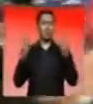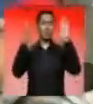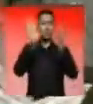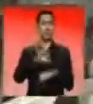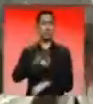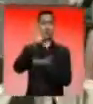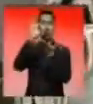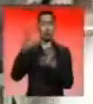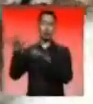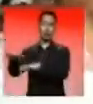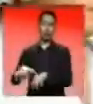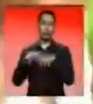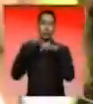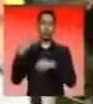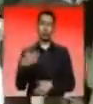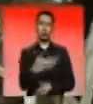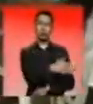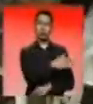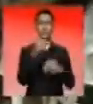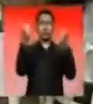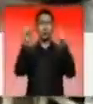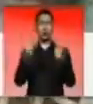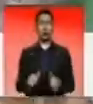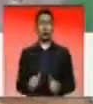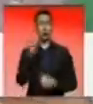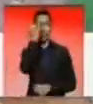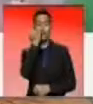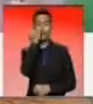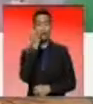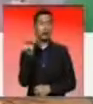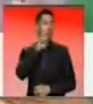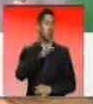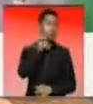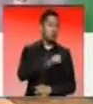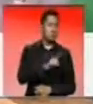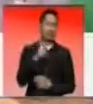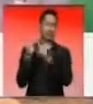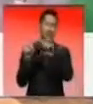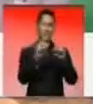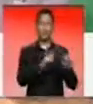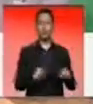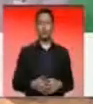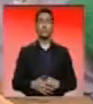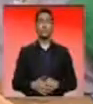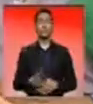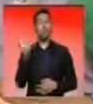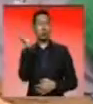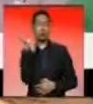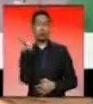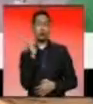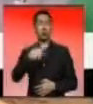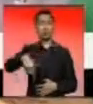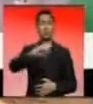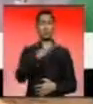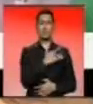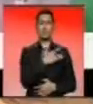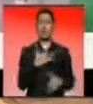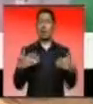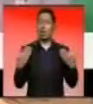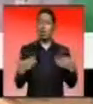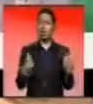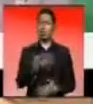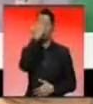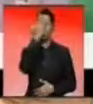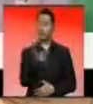indígenas, afroecuatorianas, artesanas y de pescadores. Los afiliados, los jubilados sienten una alegría porque se